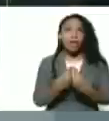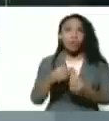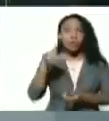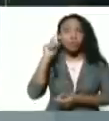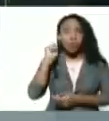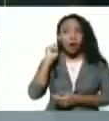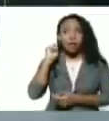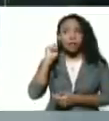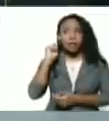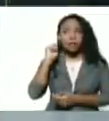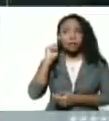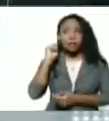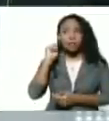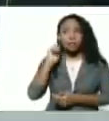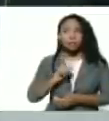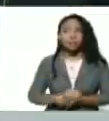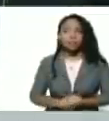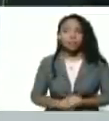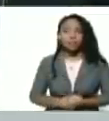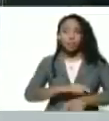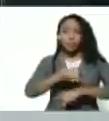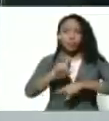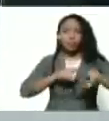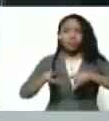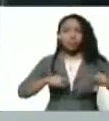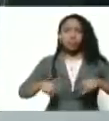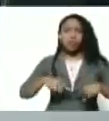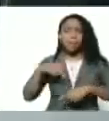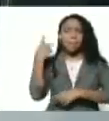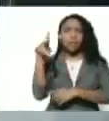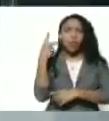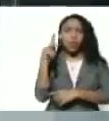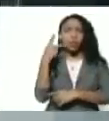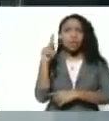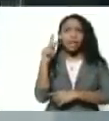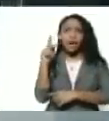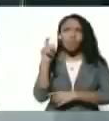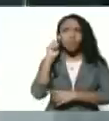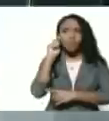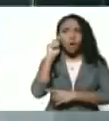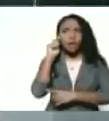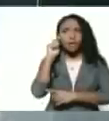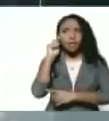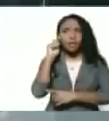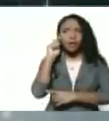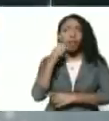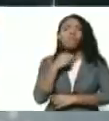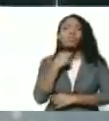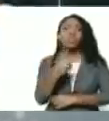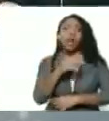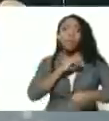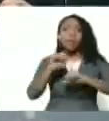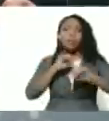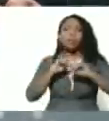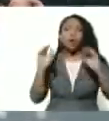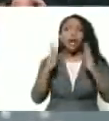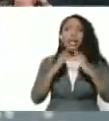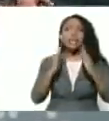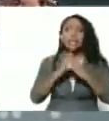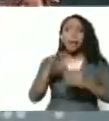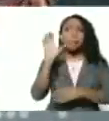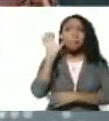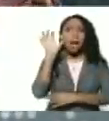Marisela Hernández, coordinadora parroquial, Marbelis Donaire, vocera del Movimiento Hogares de la